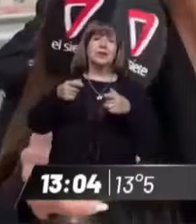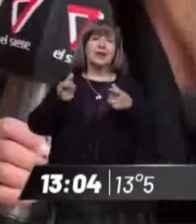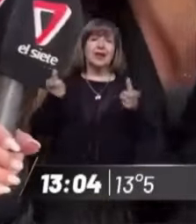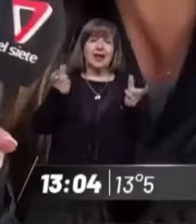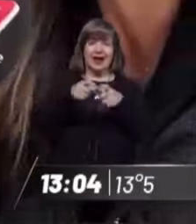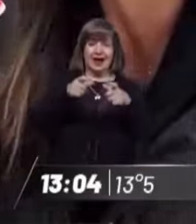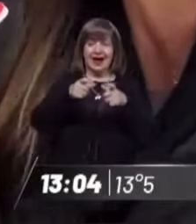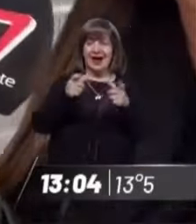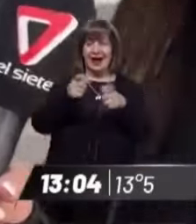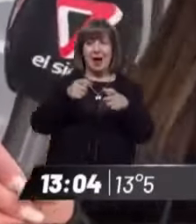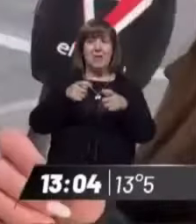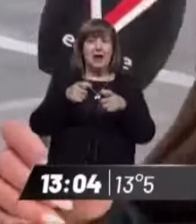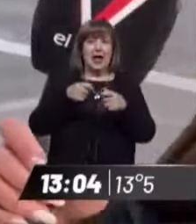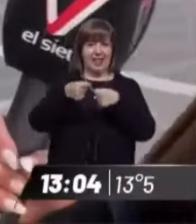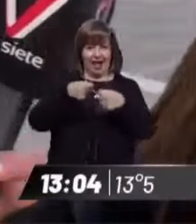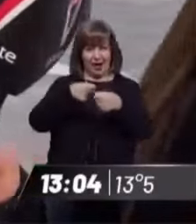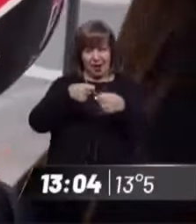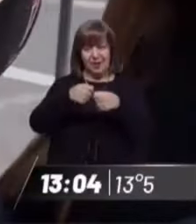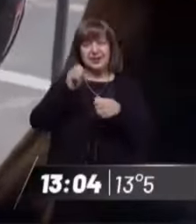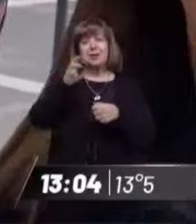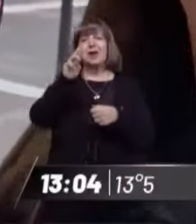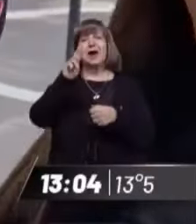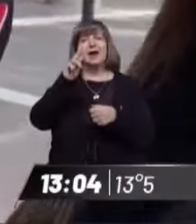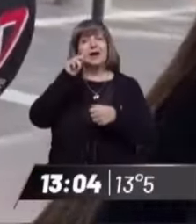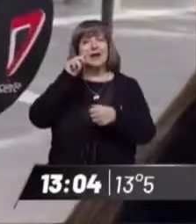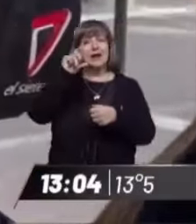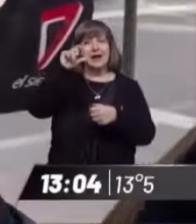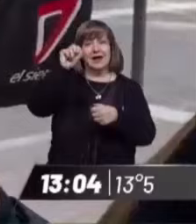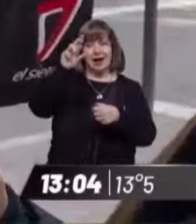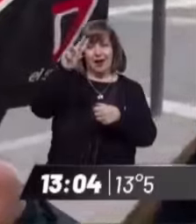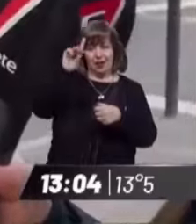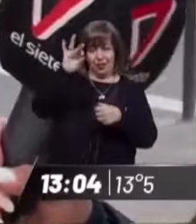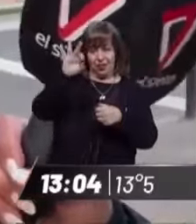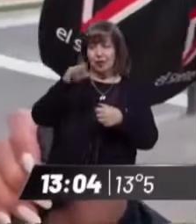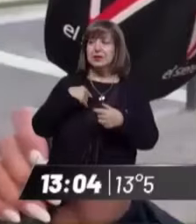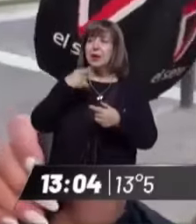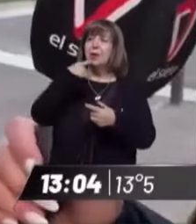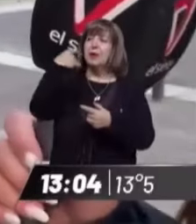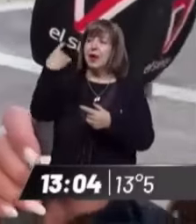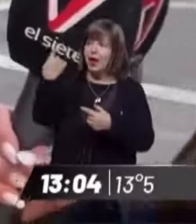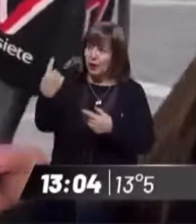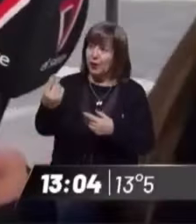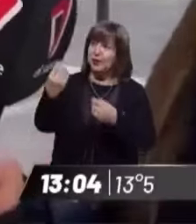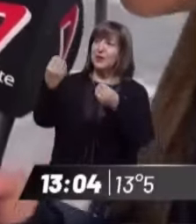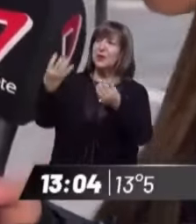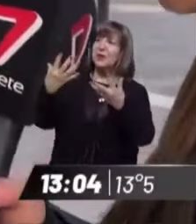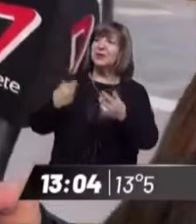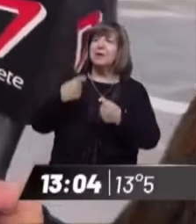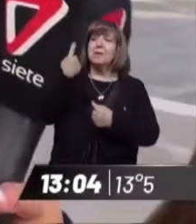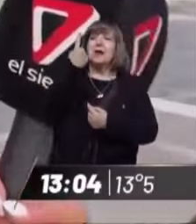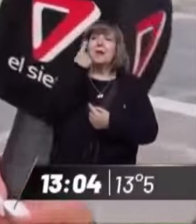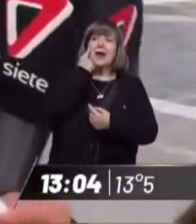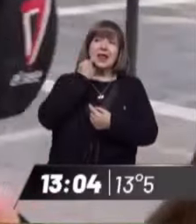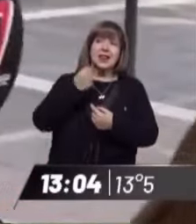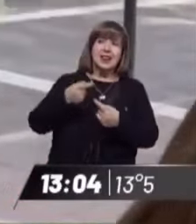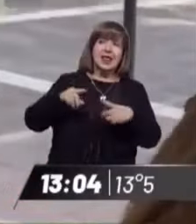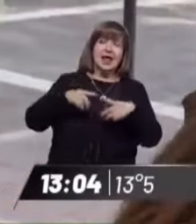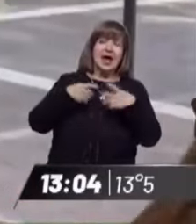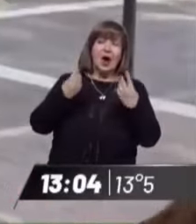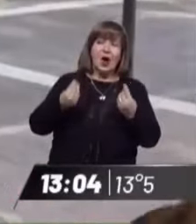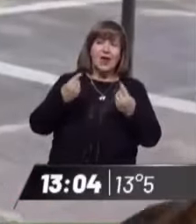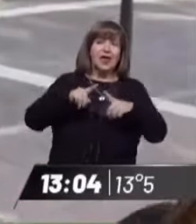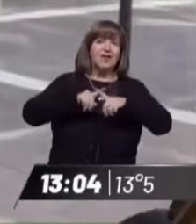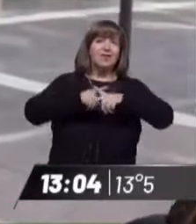salida anterior. ¿Qué tal? ¿Cómo le va, Ricardo? Bueno, ¿qué es lo que dicen los números en promedio en relación a este primer fin de semana